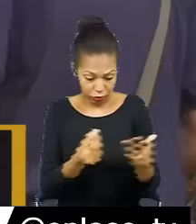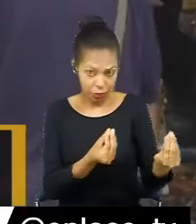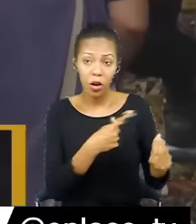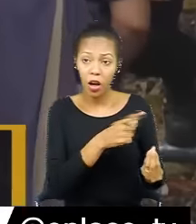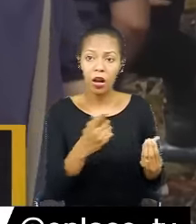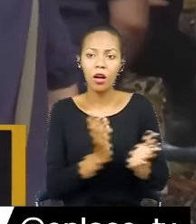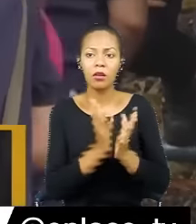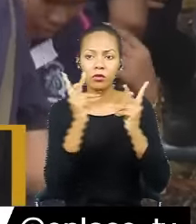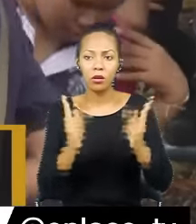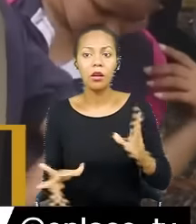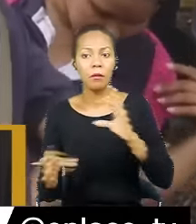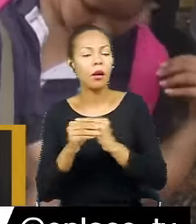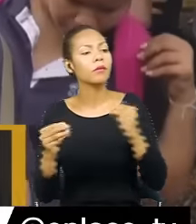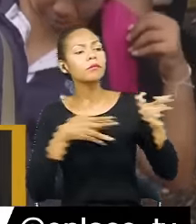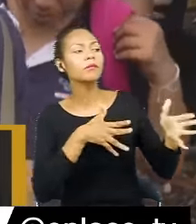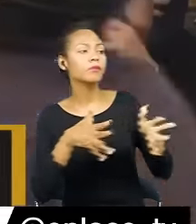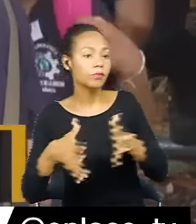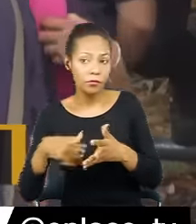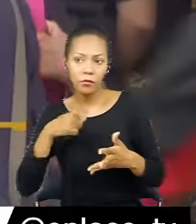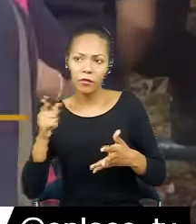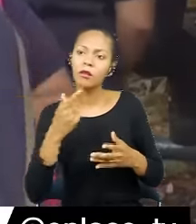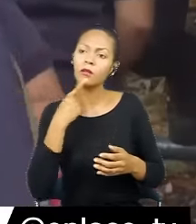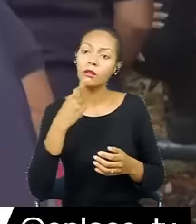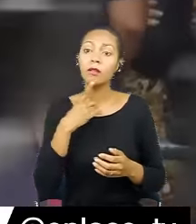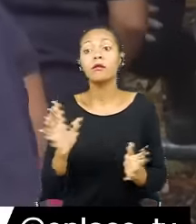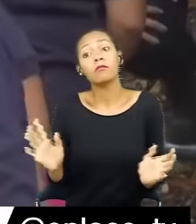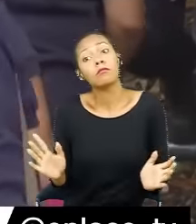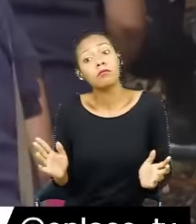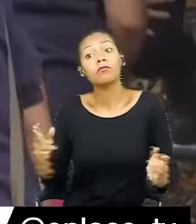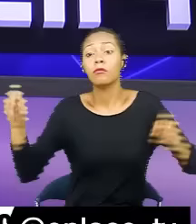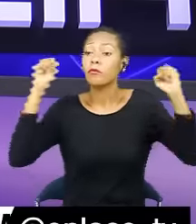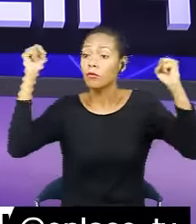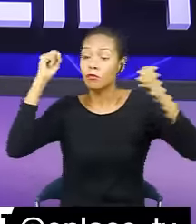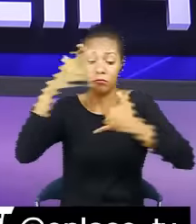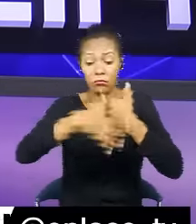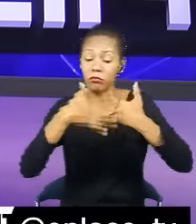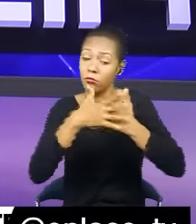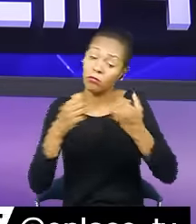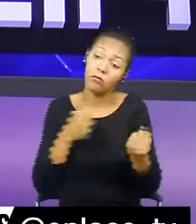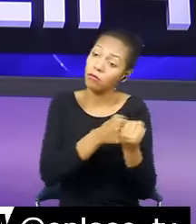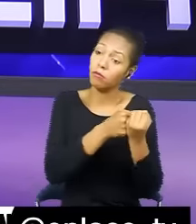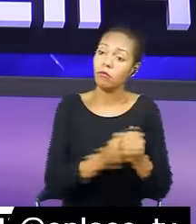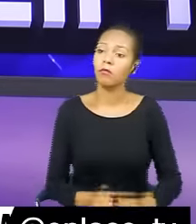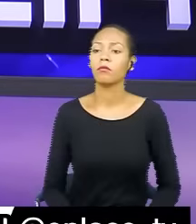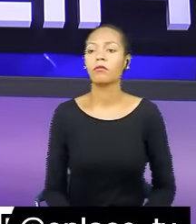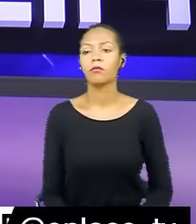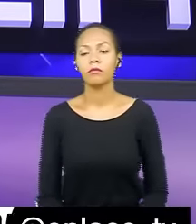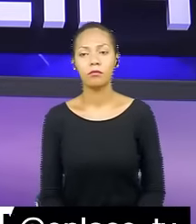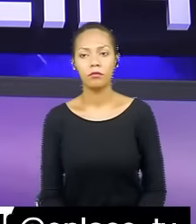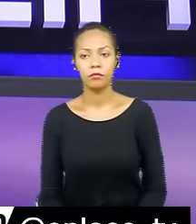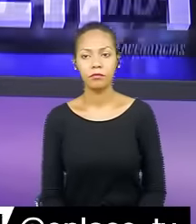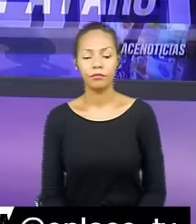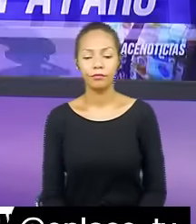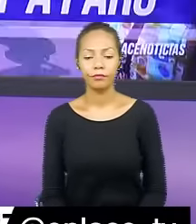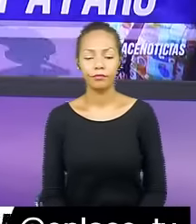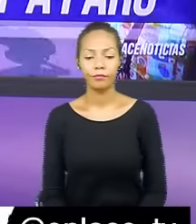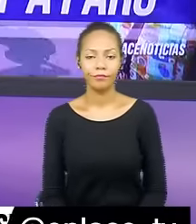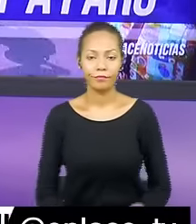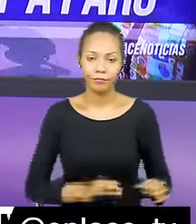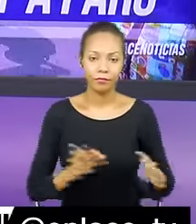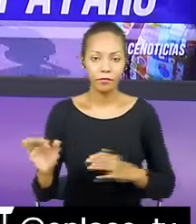de instructores en Barranca Bermeja manifiestan que serán solidarios con la protesta nacional. Madres comunitarias adelantarán protesta los